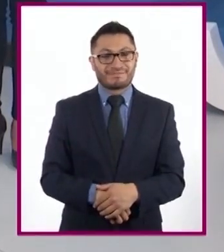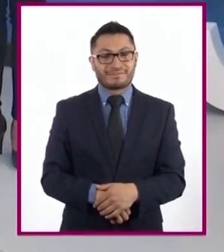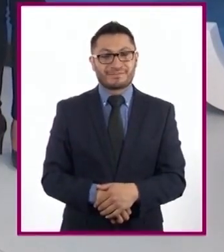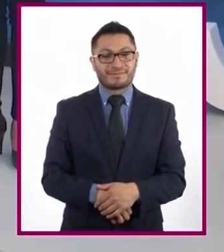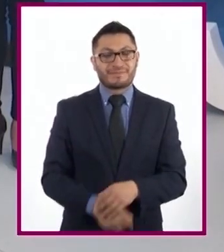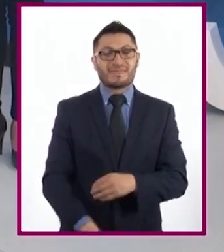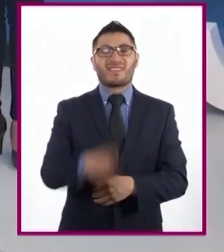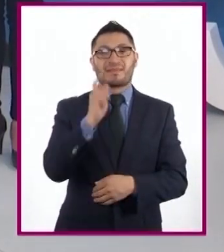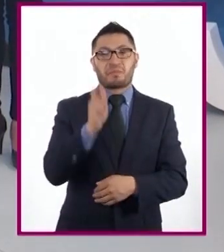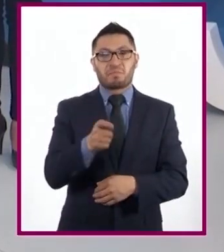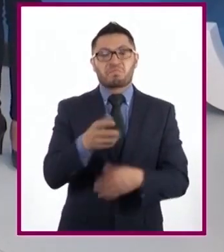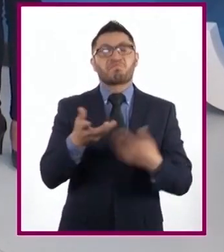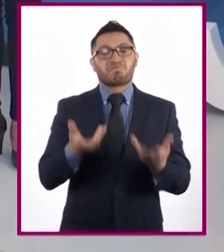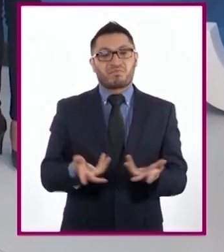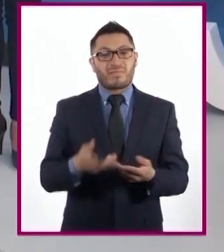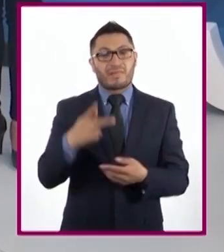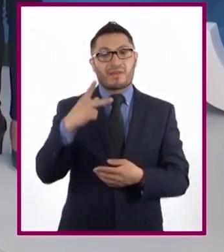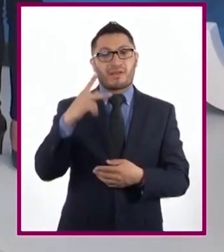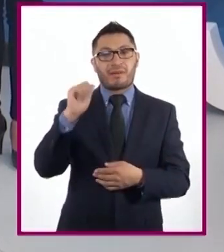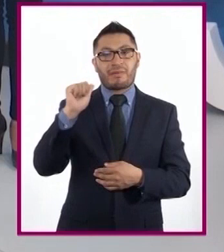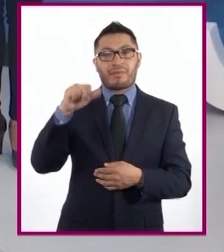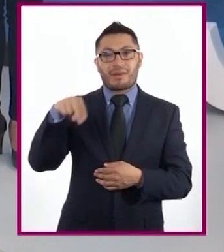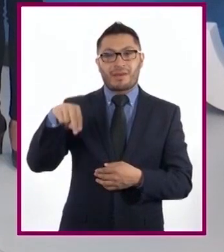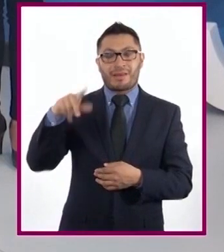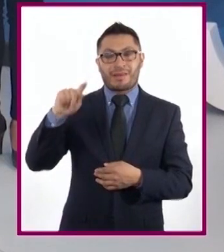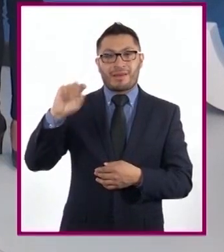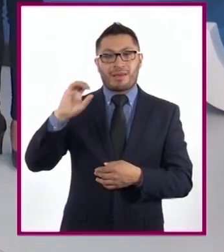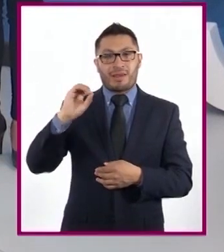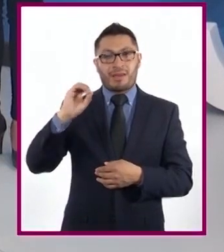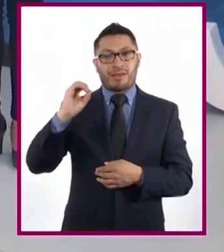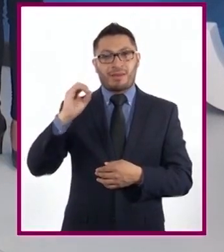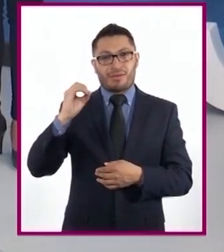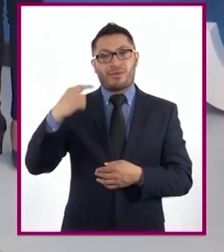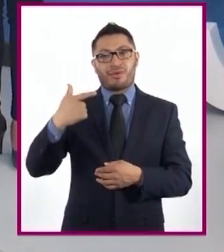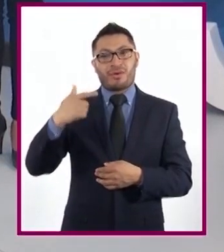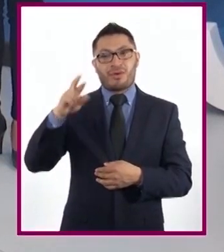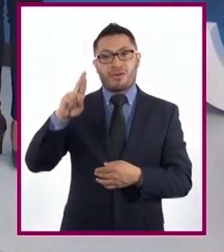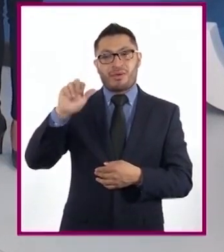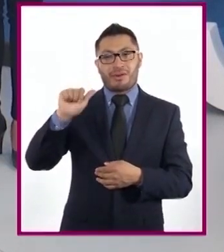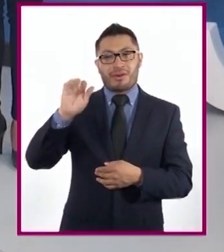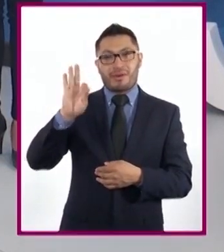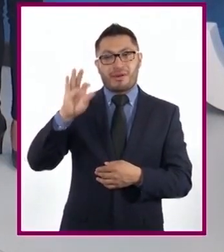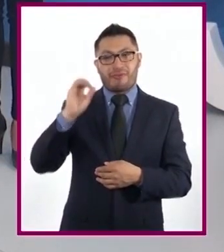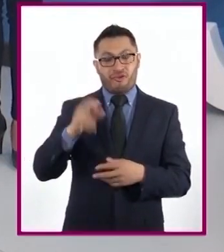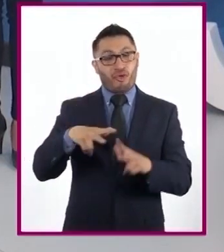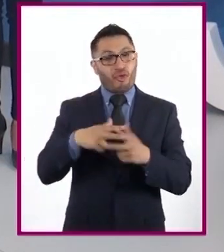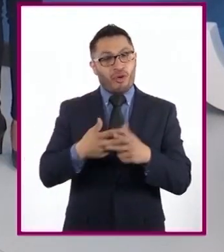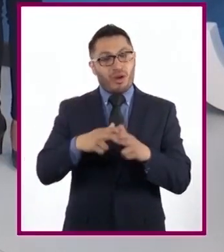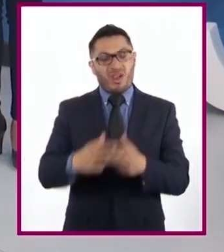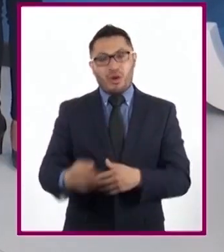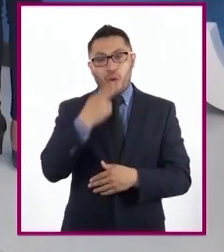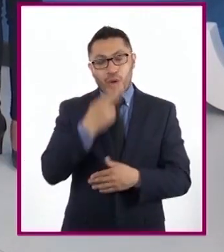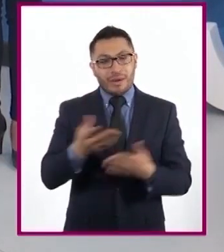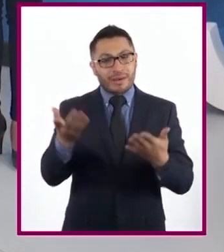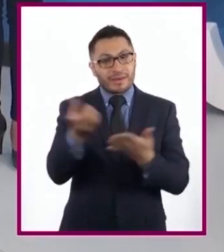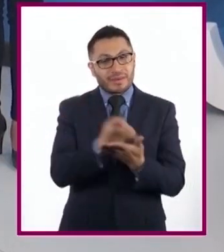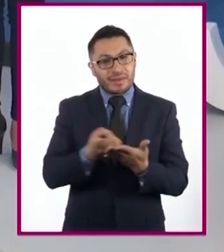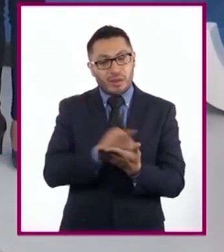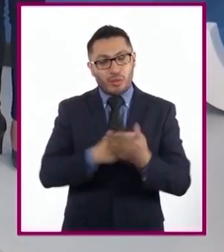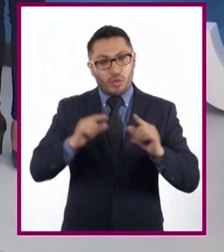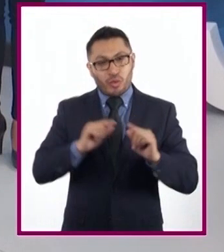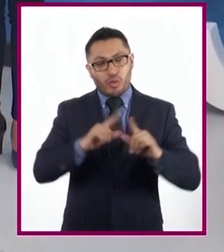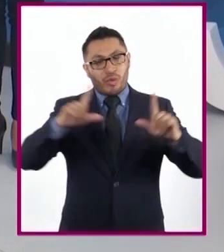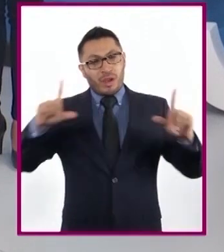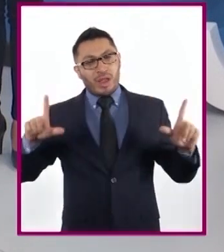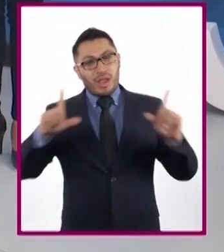Se trata de un pantógrafo. Es un instrumento que se utiliza para hacer dibujos a escala. Examinemos las